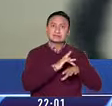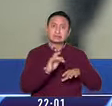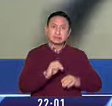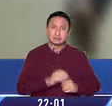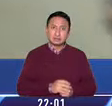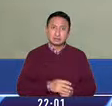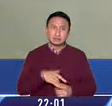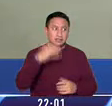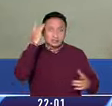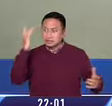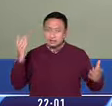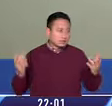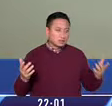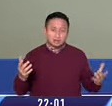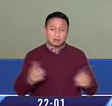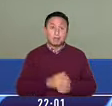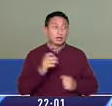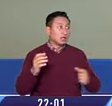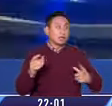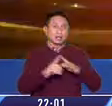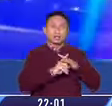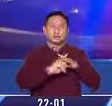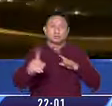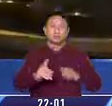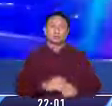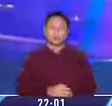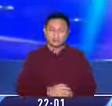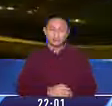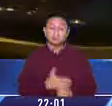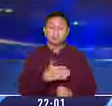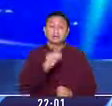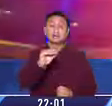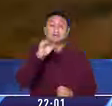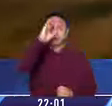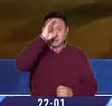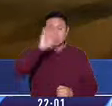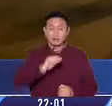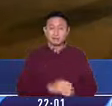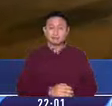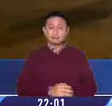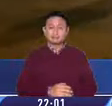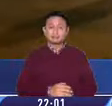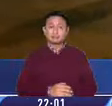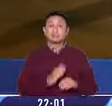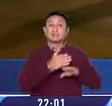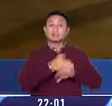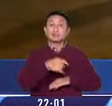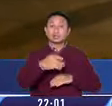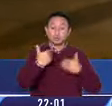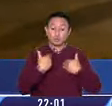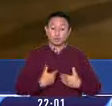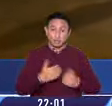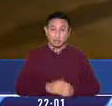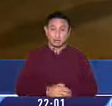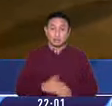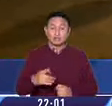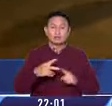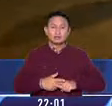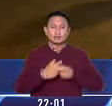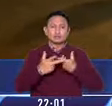de la desesperación, el sujeto abandonó la casa. El hecho fue avisado a la policía. Luego del levantamiento del cadáver, empezaron